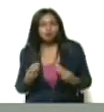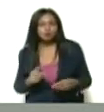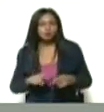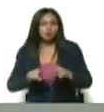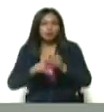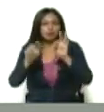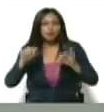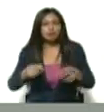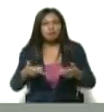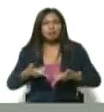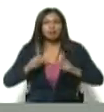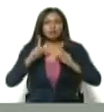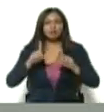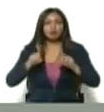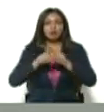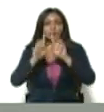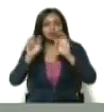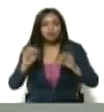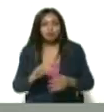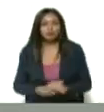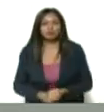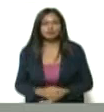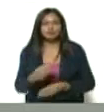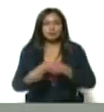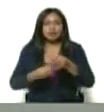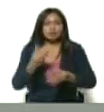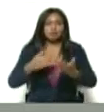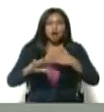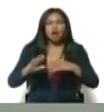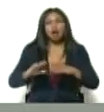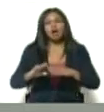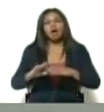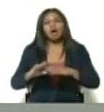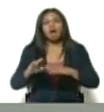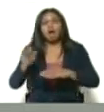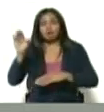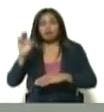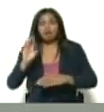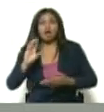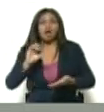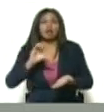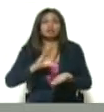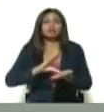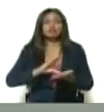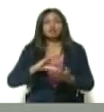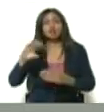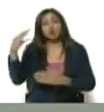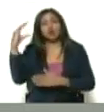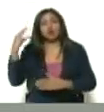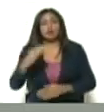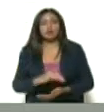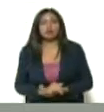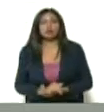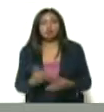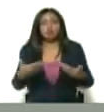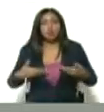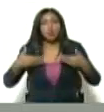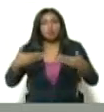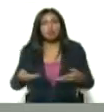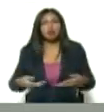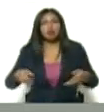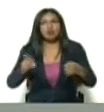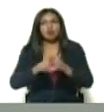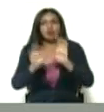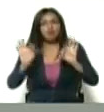están listas para ser llevadas a Bogotá, listas. Insisto en darle estas máquinas